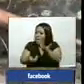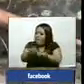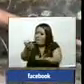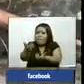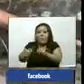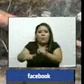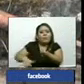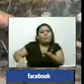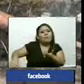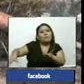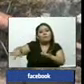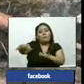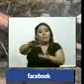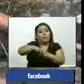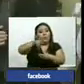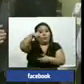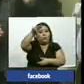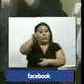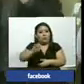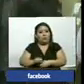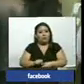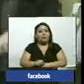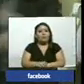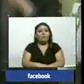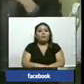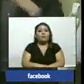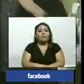con zonas en el norte y sur del estado.